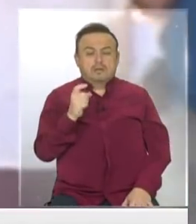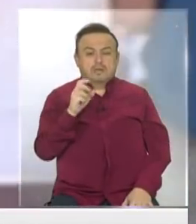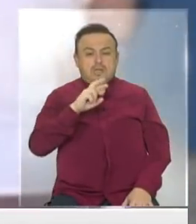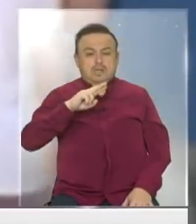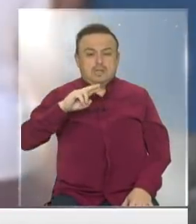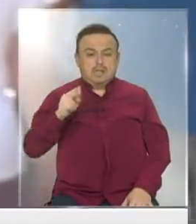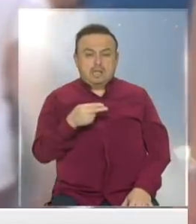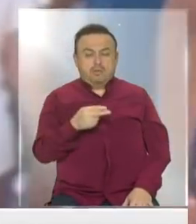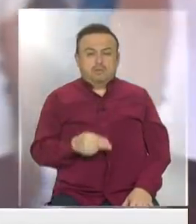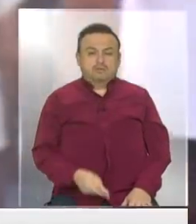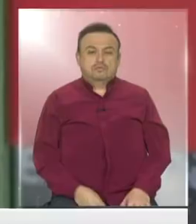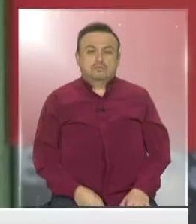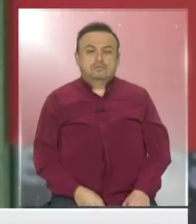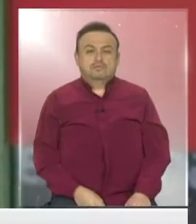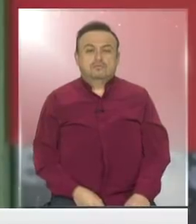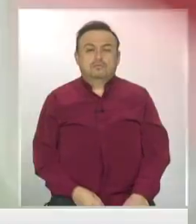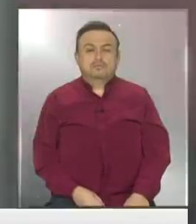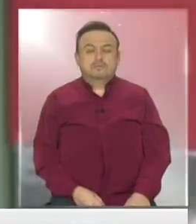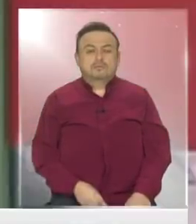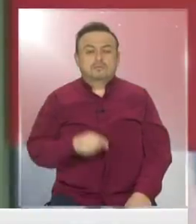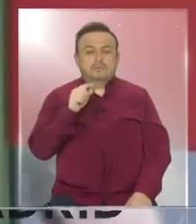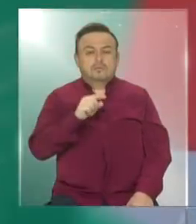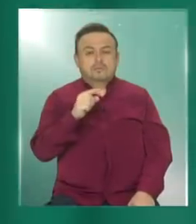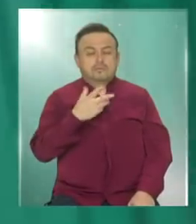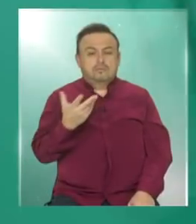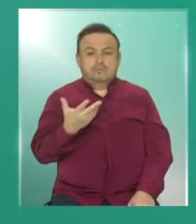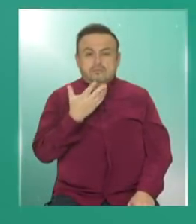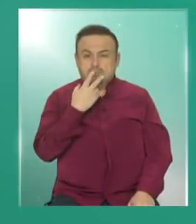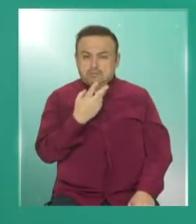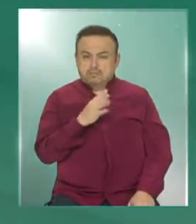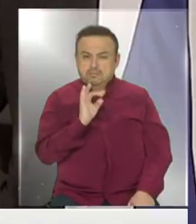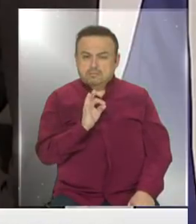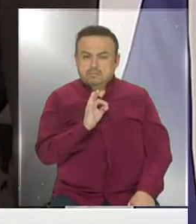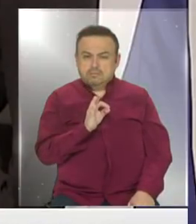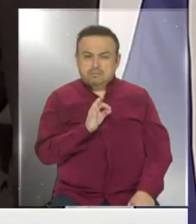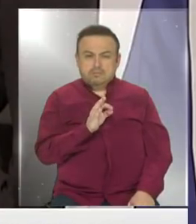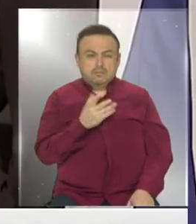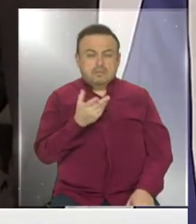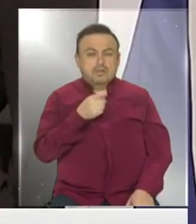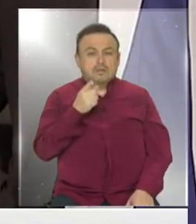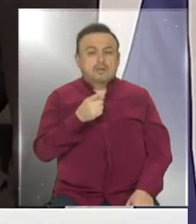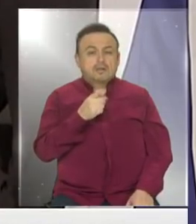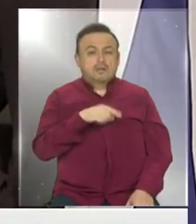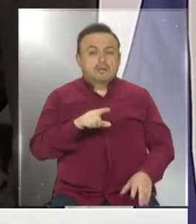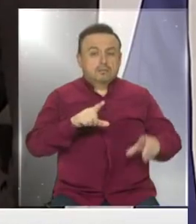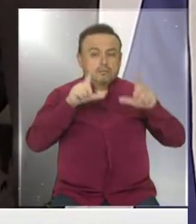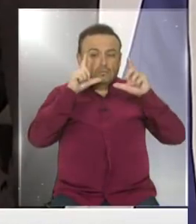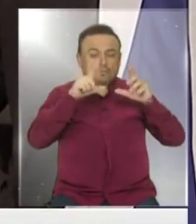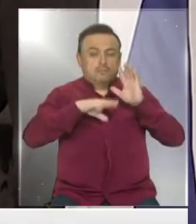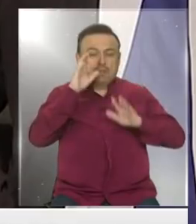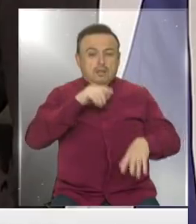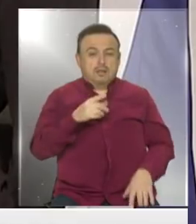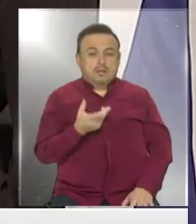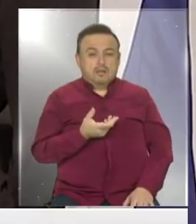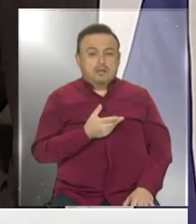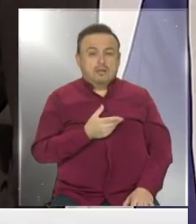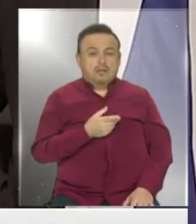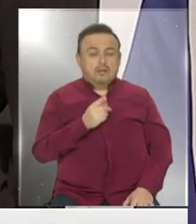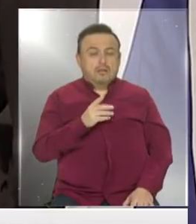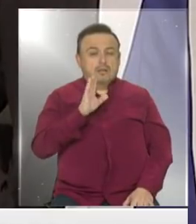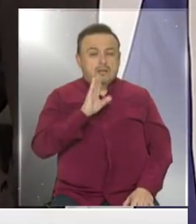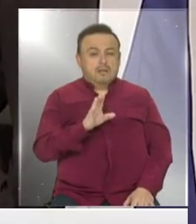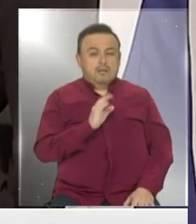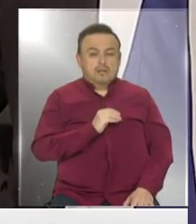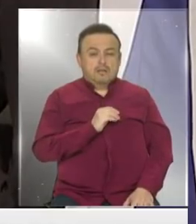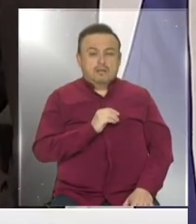euros. Y esto fue bastante particular y llamativo. Son las figuras más populares de Madame